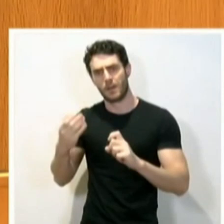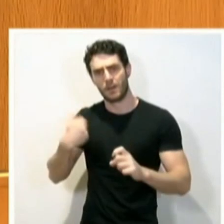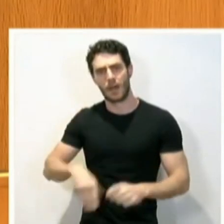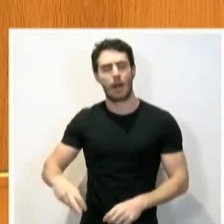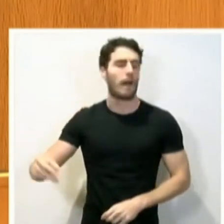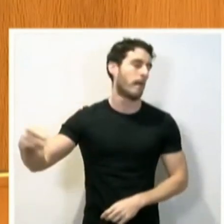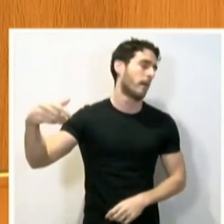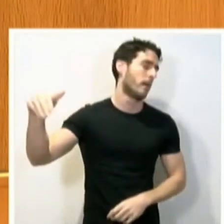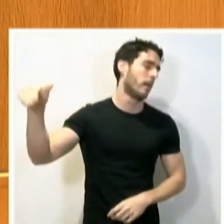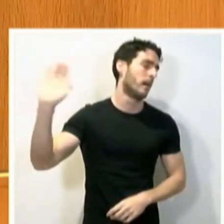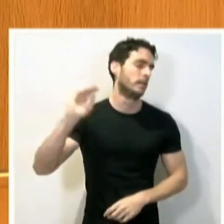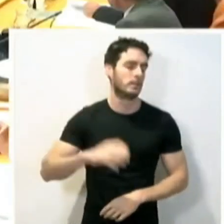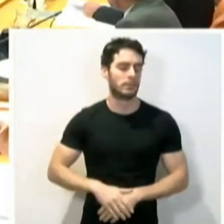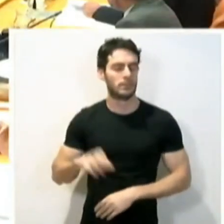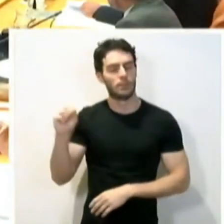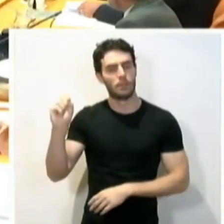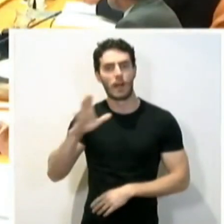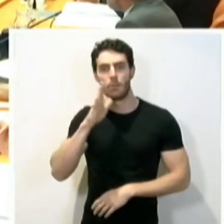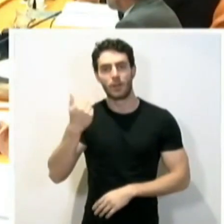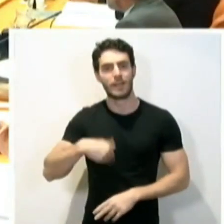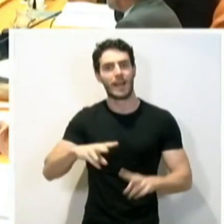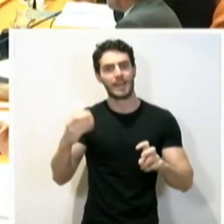no le importa. Porque ya